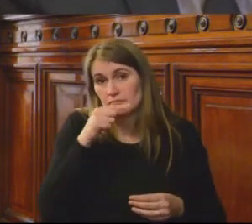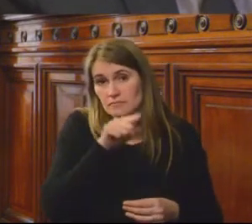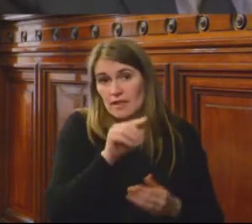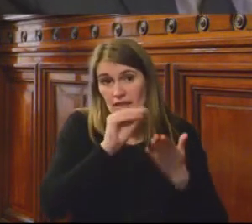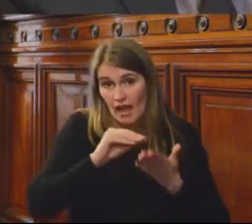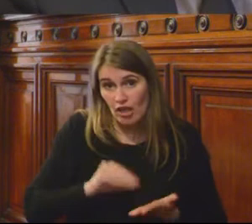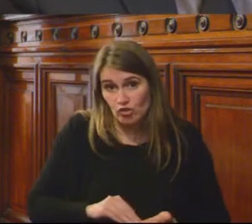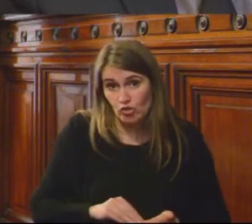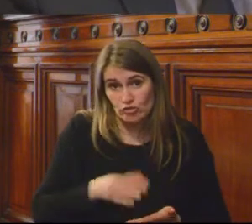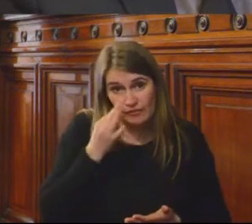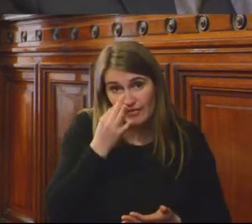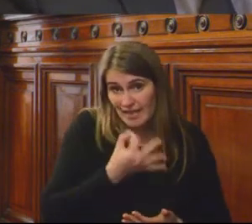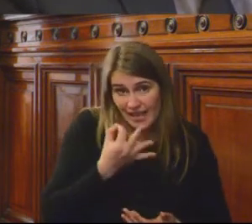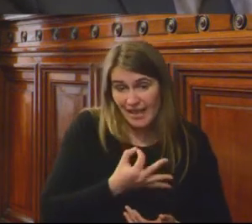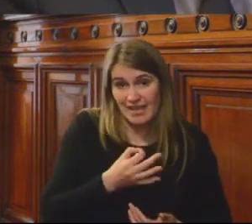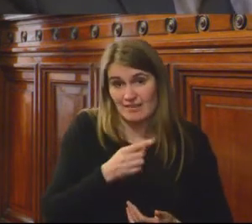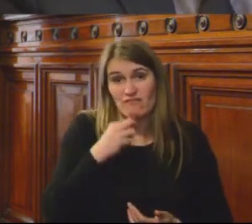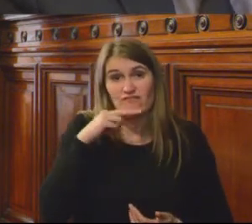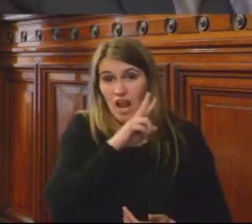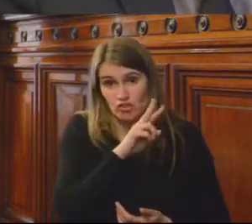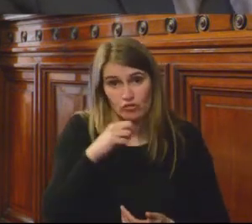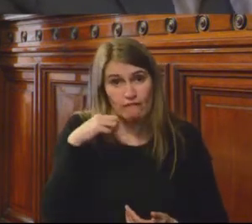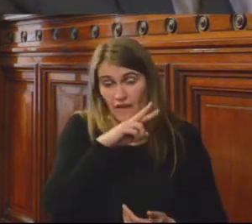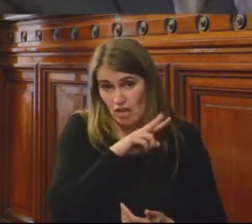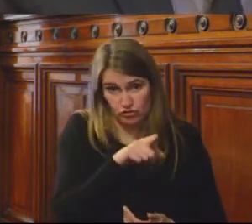Ventana de la Libertad, es completamente falso.